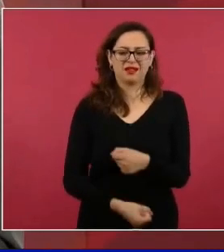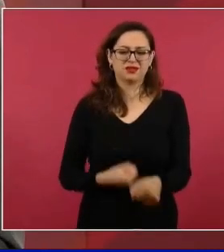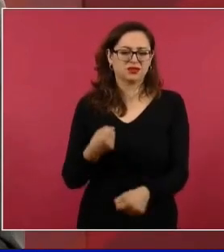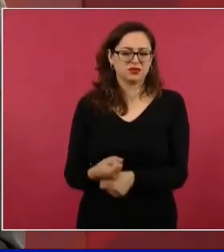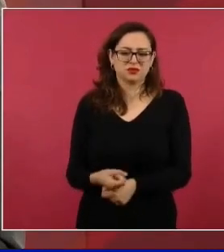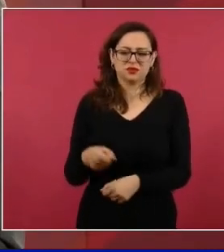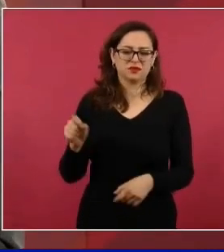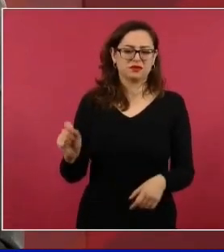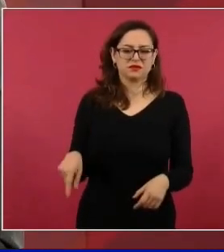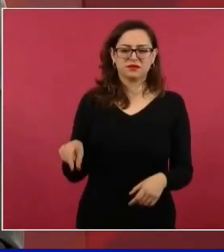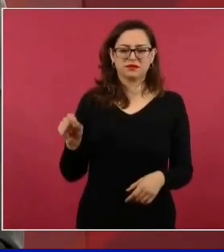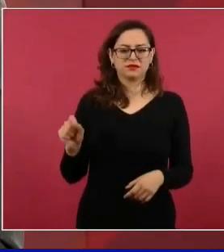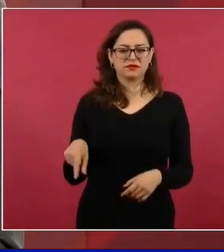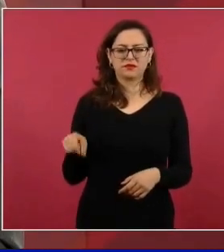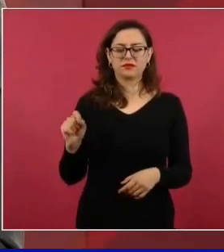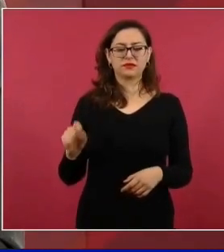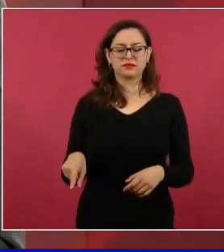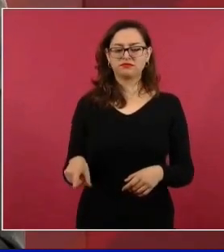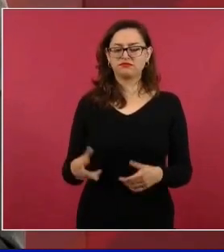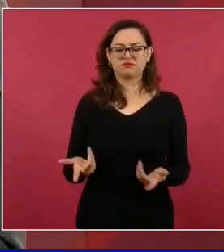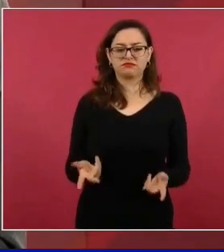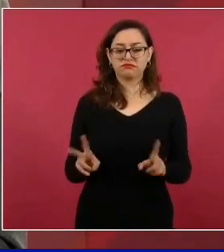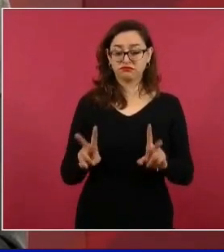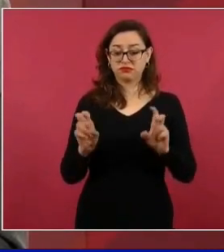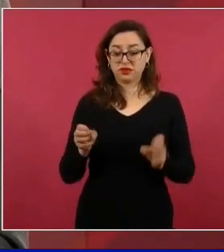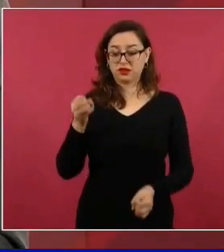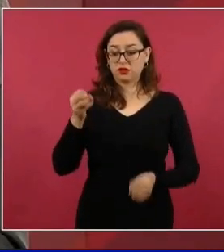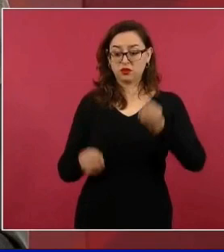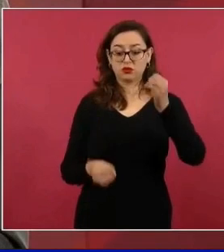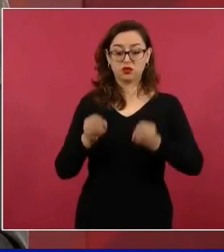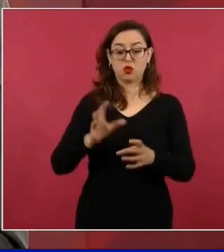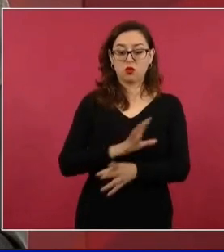y todo lo relacionado con la impartición de justicia.